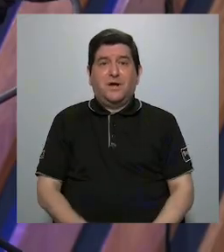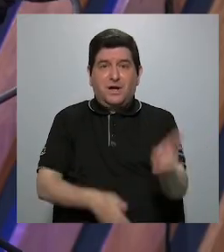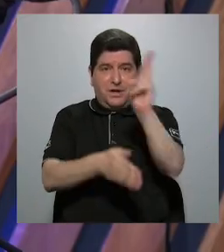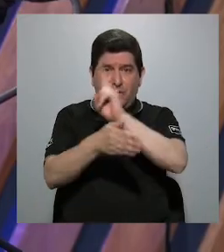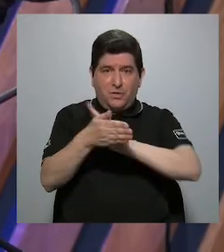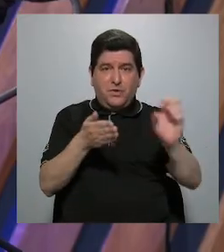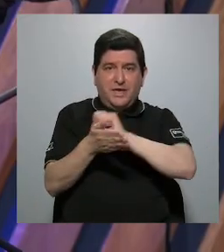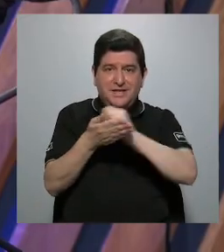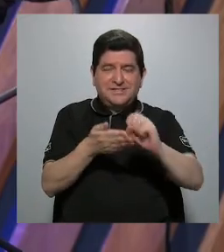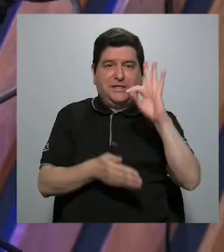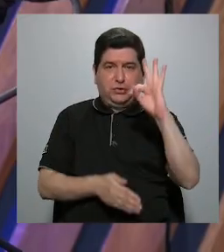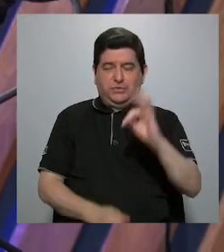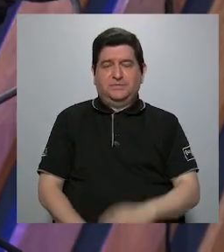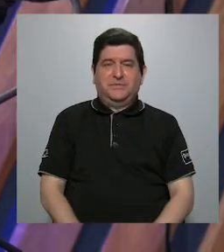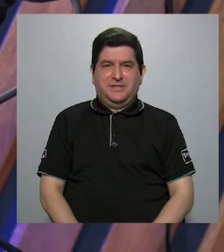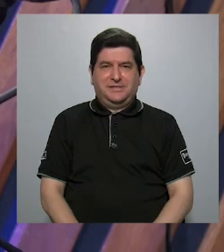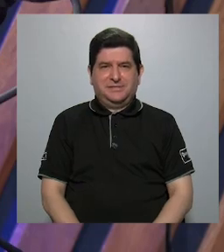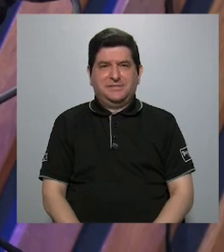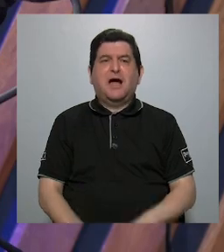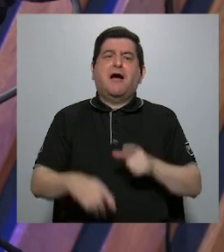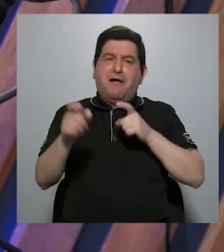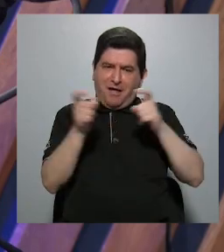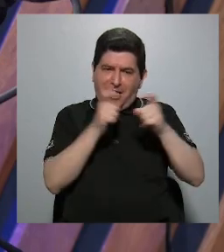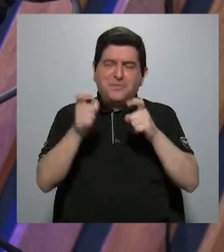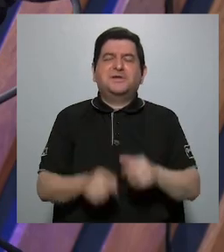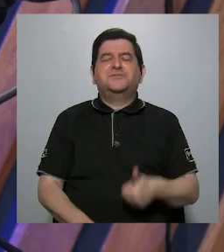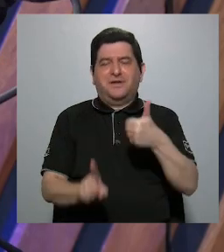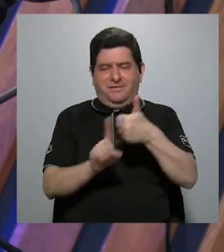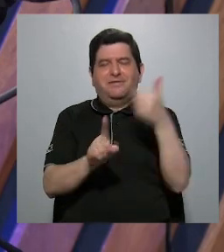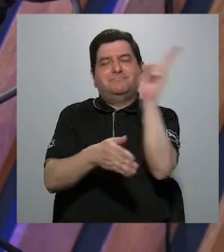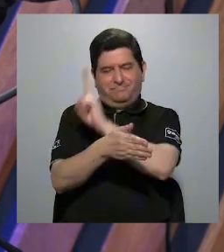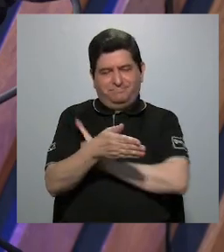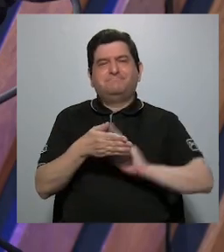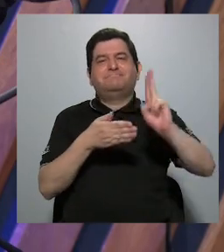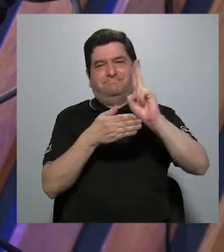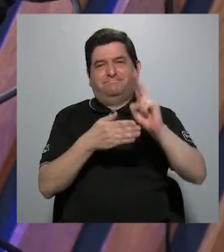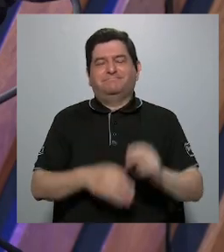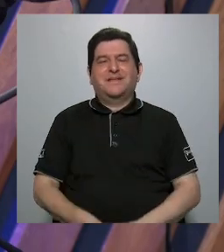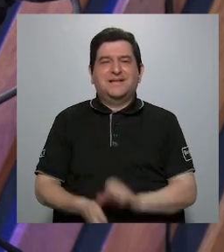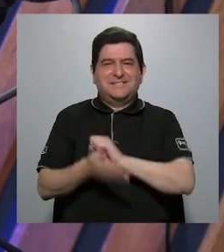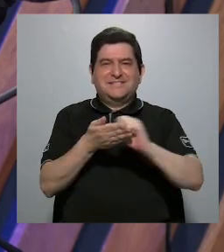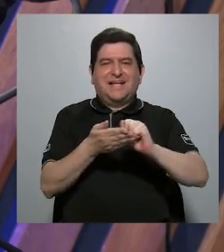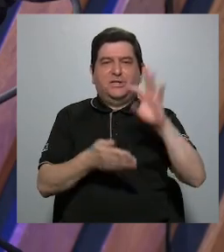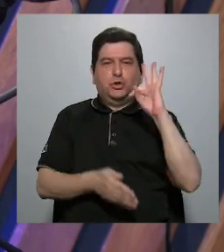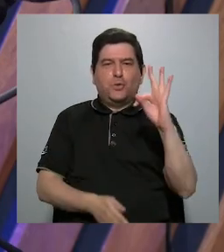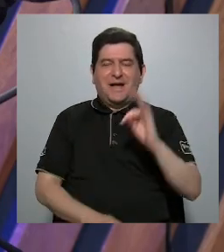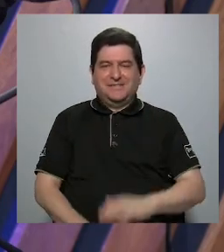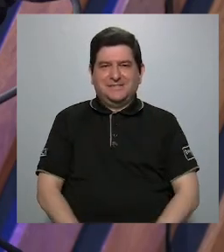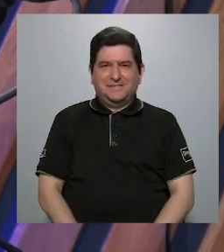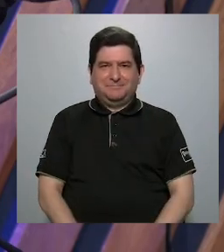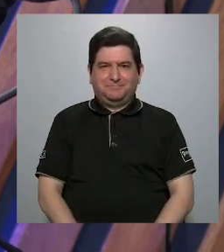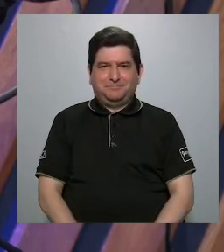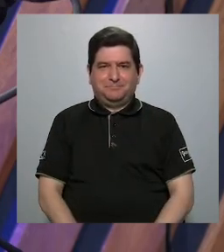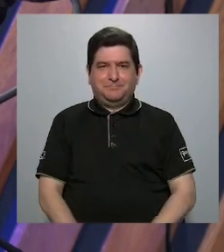la Universidad de Santo Tomás y era regido en parte por la misma Universidad de Santo Tomás. Magón se